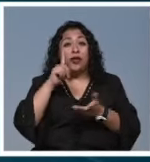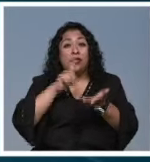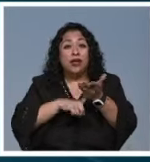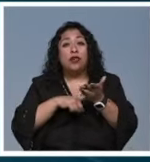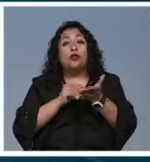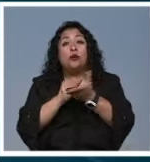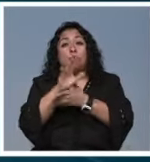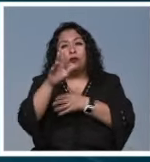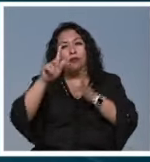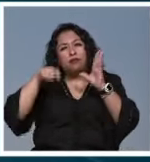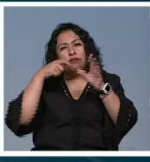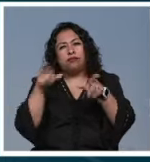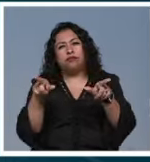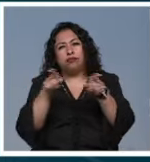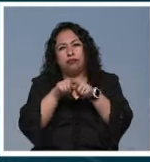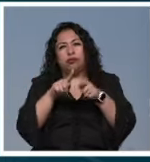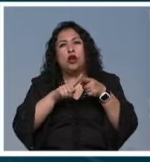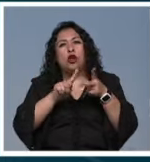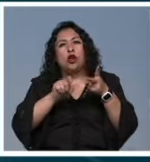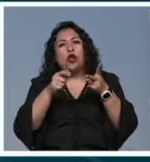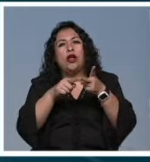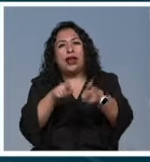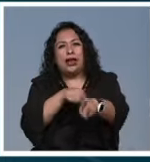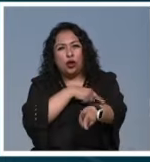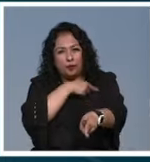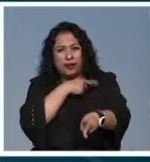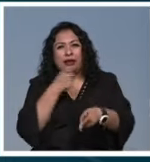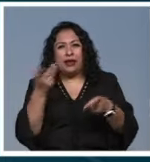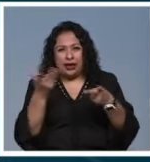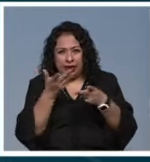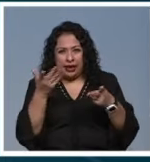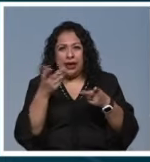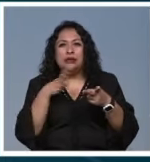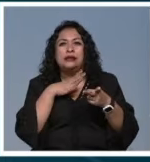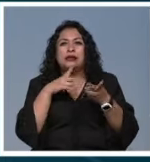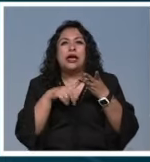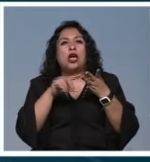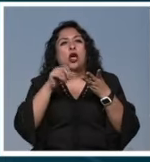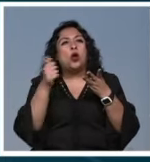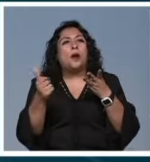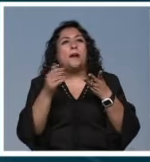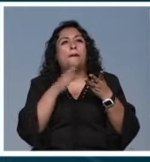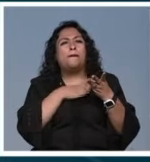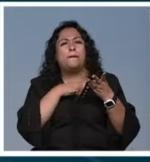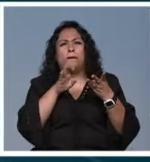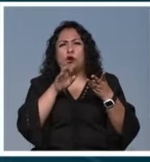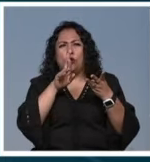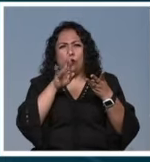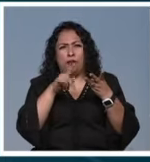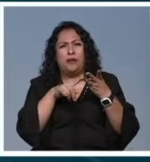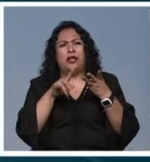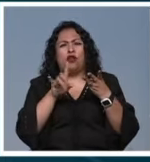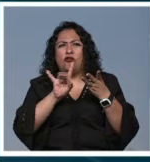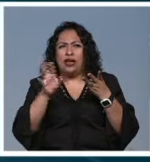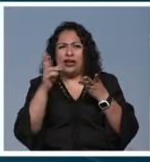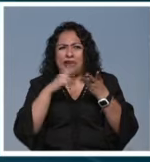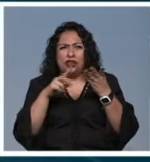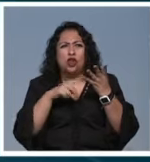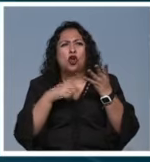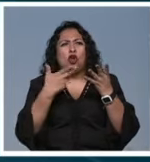proyección de sus cortometrajes más el largometraje que realizó. Se van a proyectar Las Buen Romero, Un Frágil Retorno,